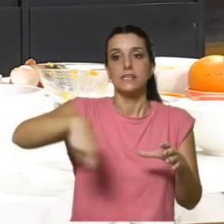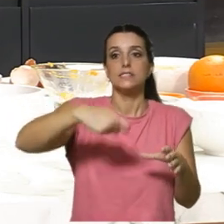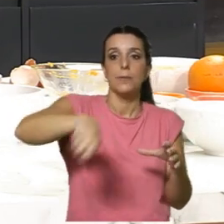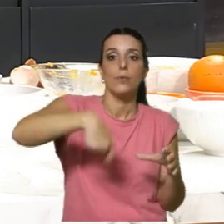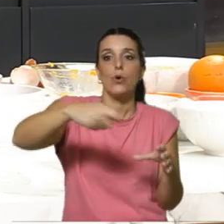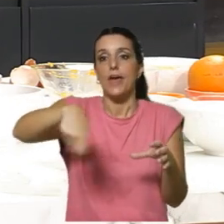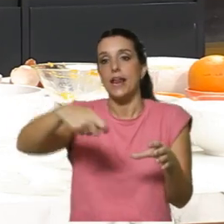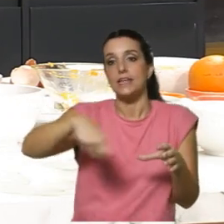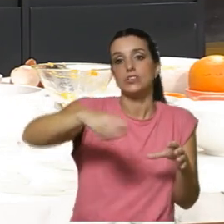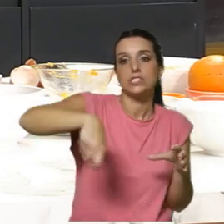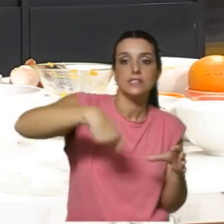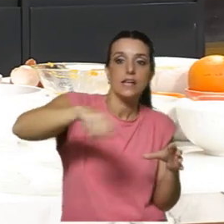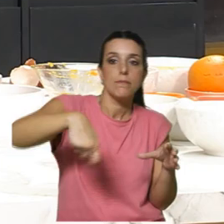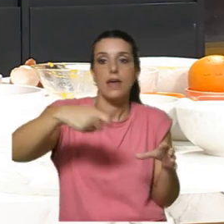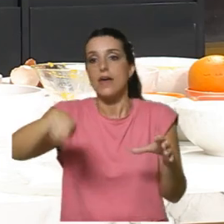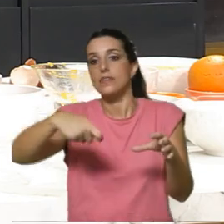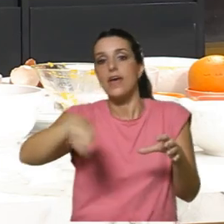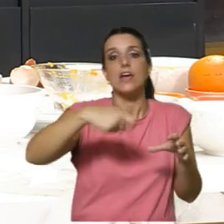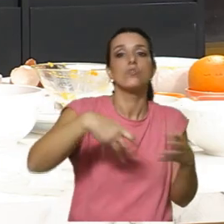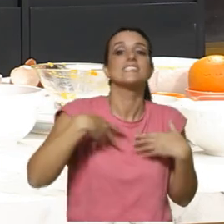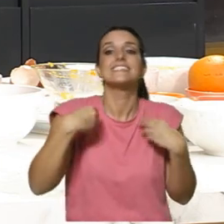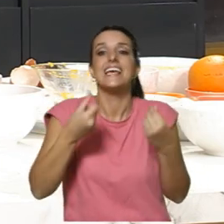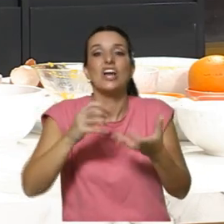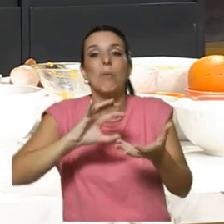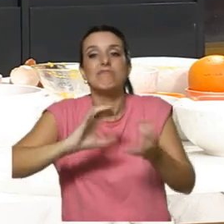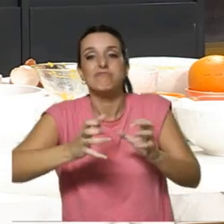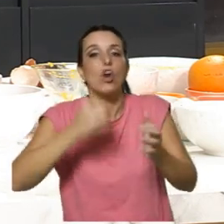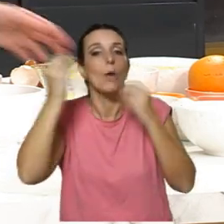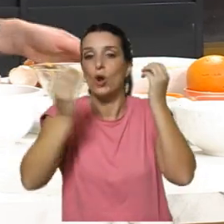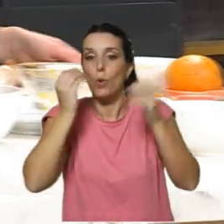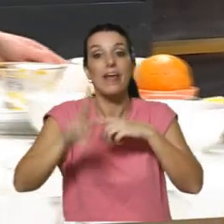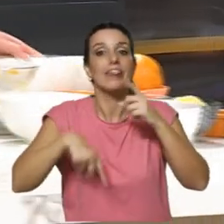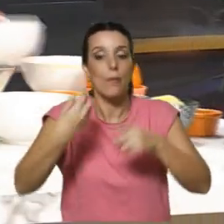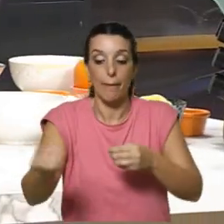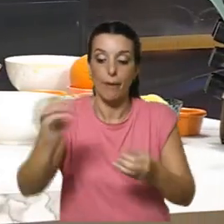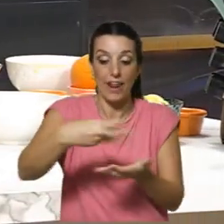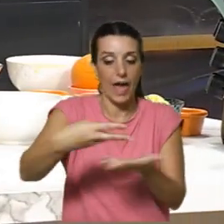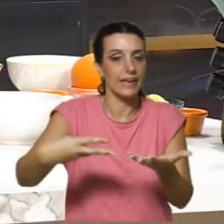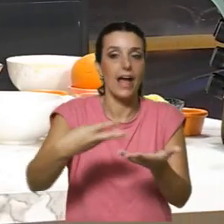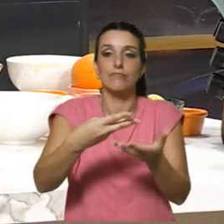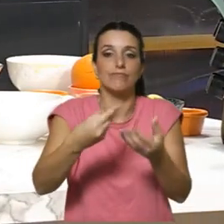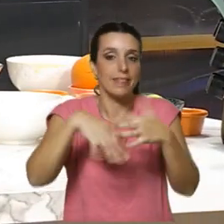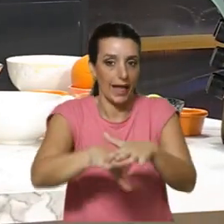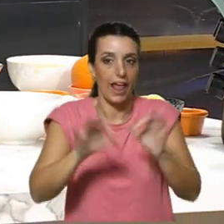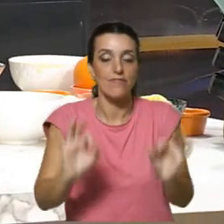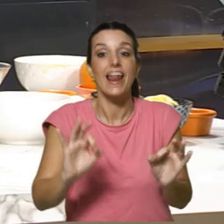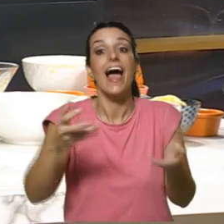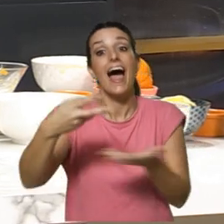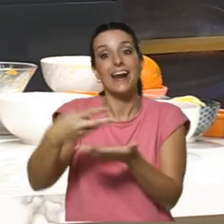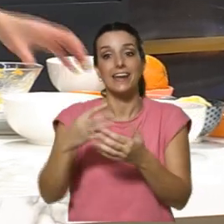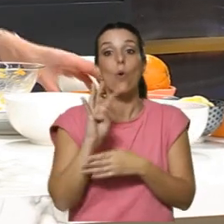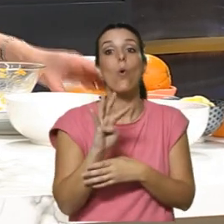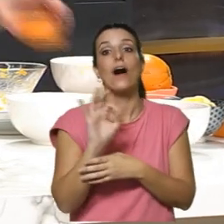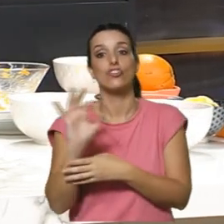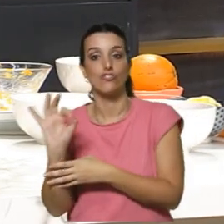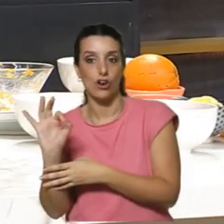Ahí ves que se te da esa sensación como de corte, pero no te preocupes que luego cuando incorporamos la harina se te va. Acá tengo harina 4